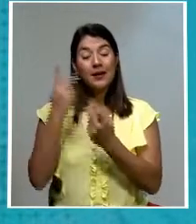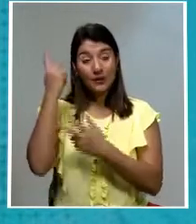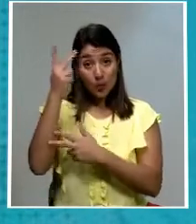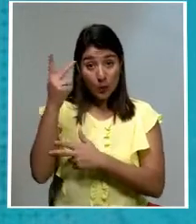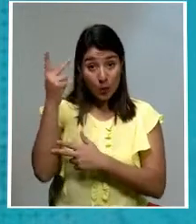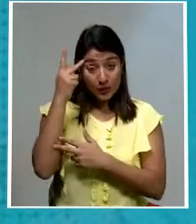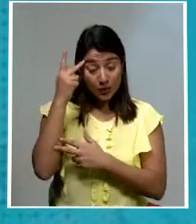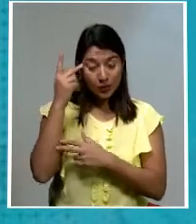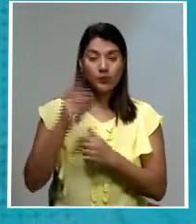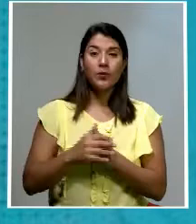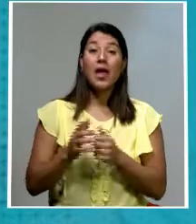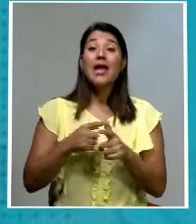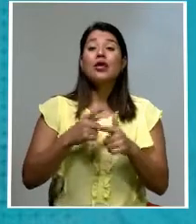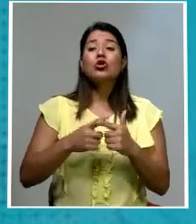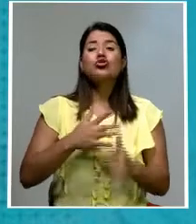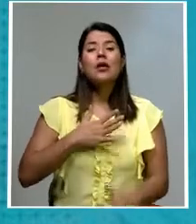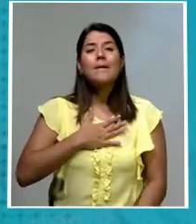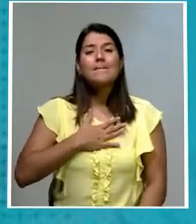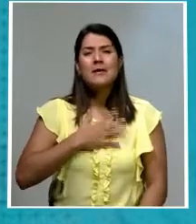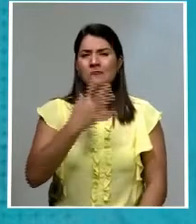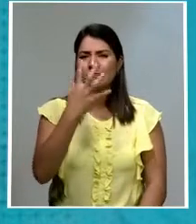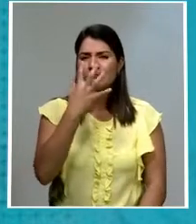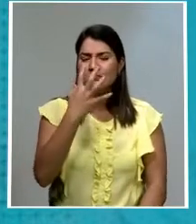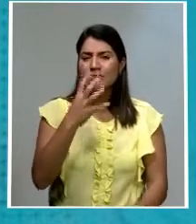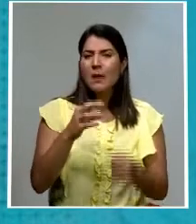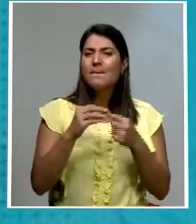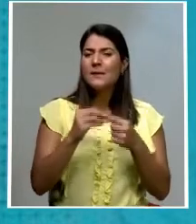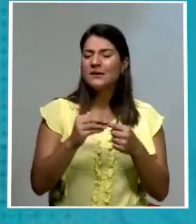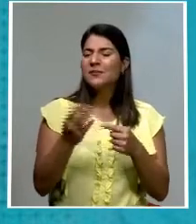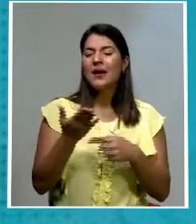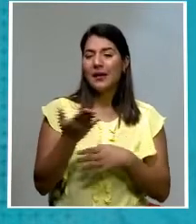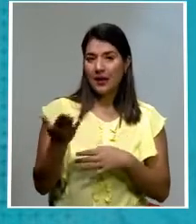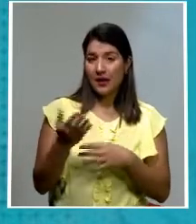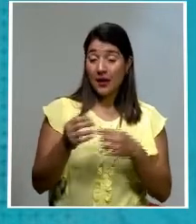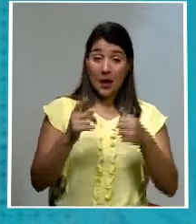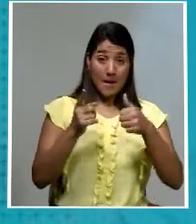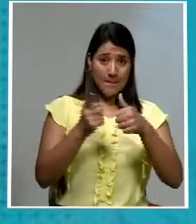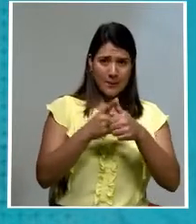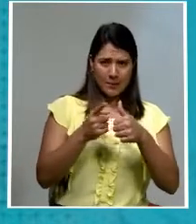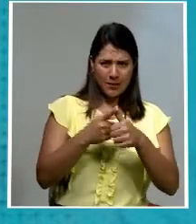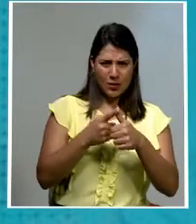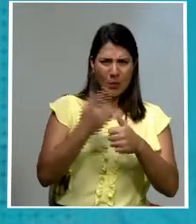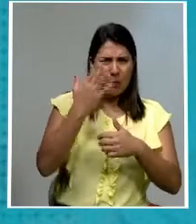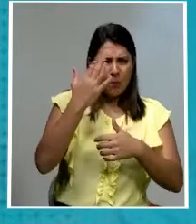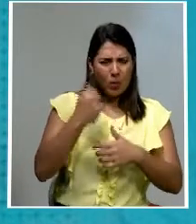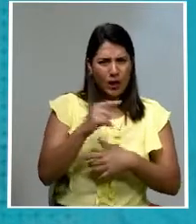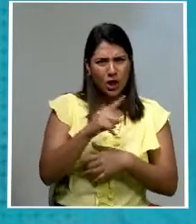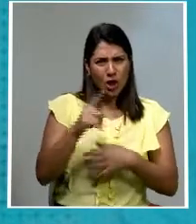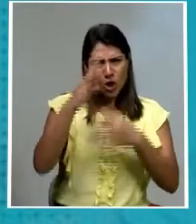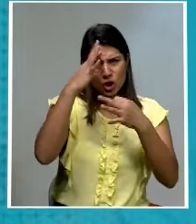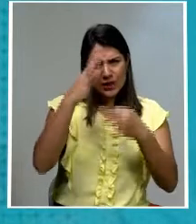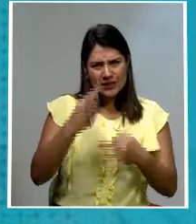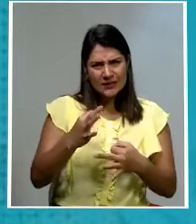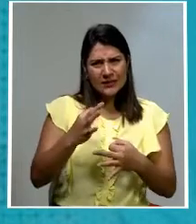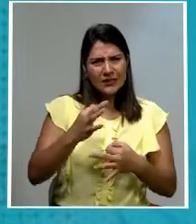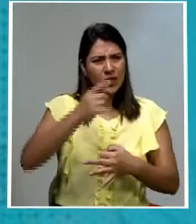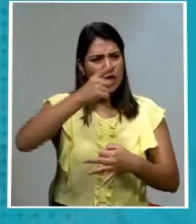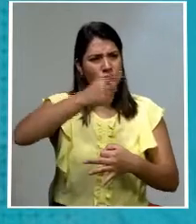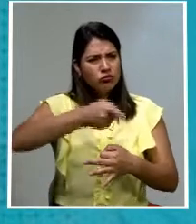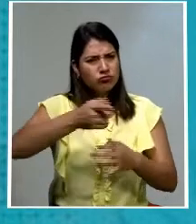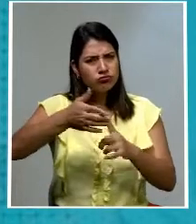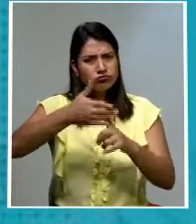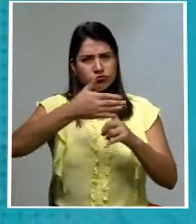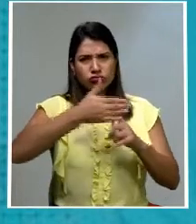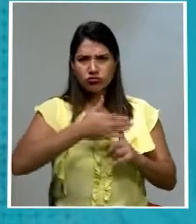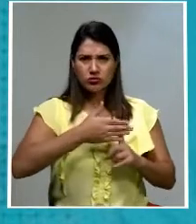aquí principalmente es, primero, porque solo quieren, ¿por qué no aíslan? ¿Por qué no detienen las sesiones? El